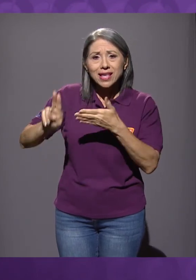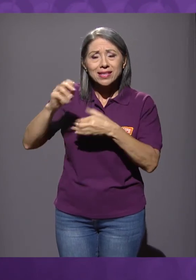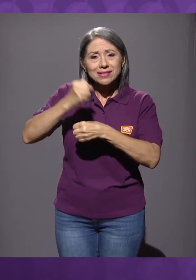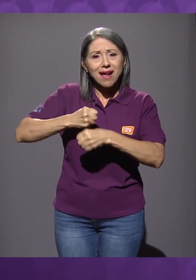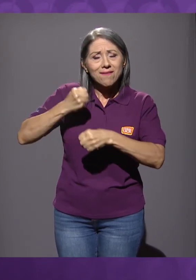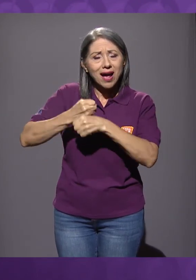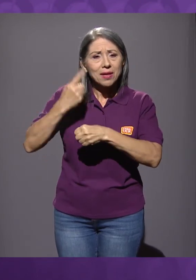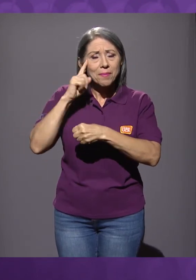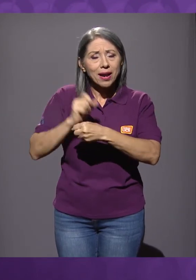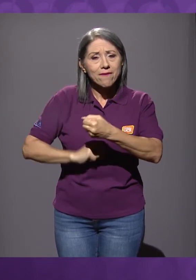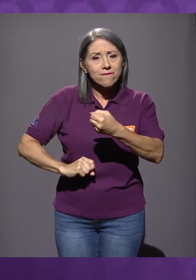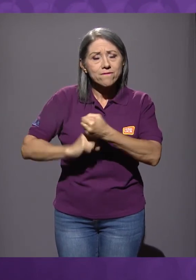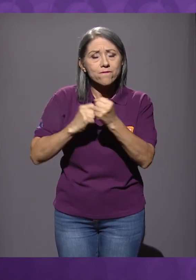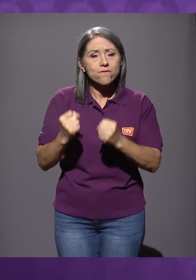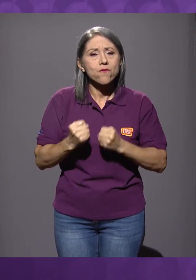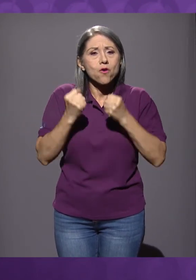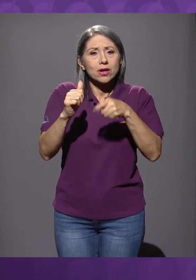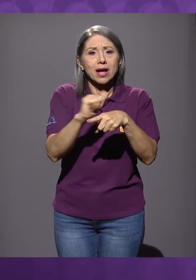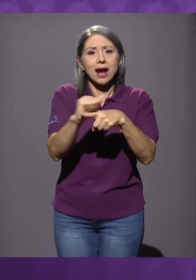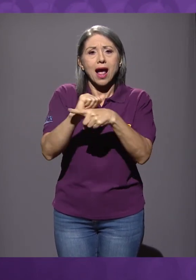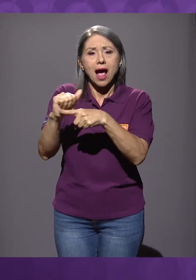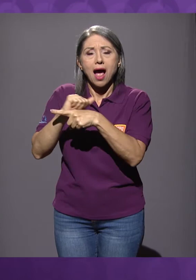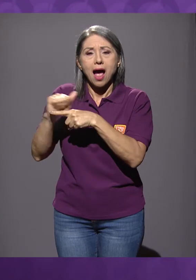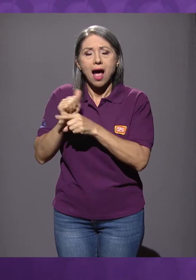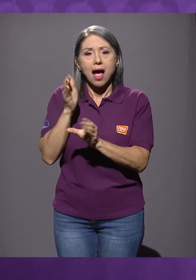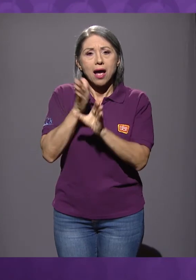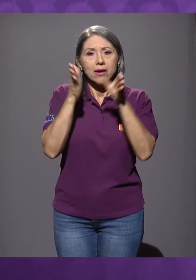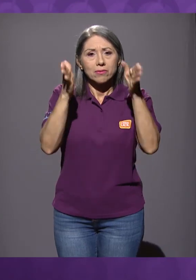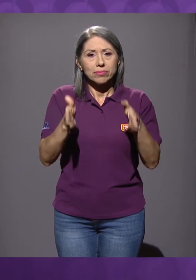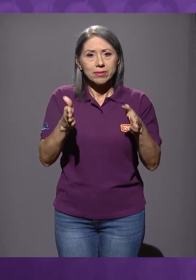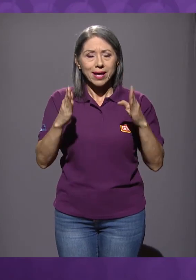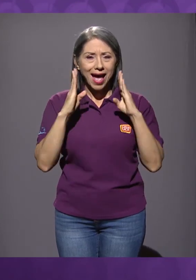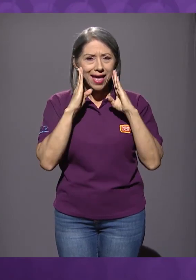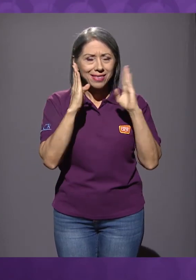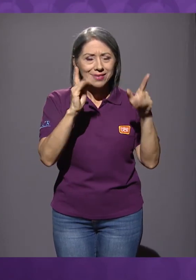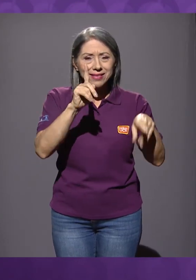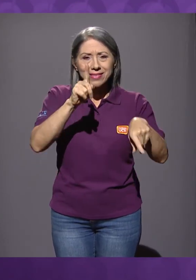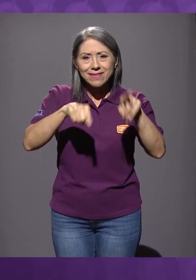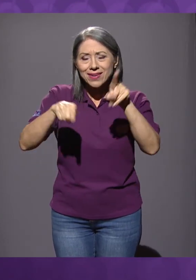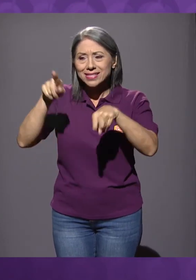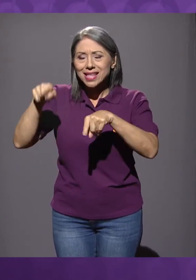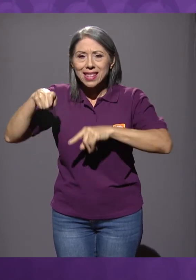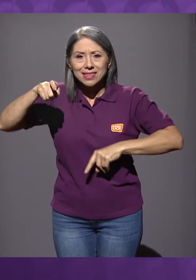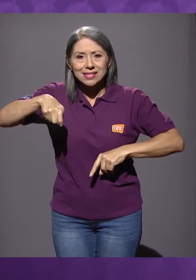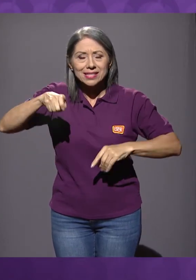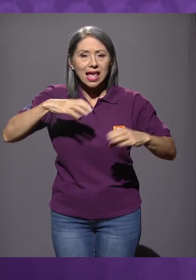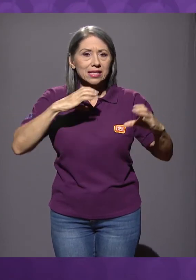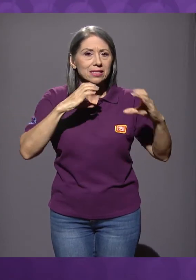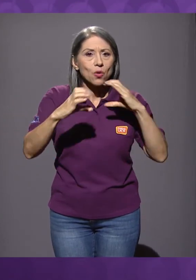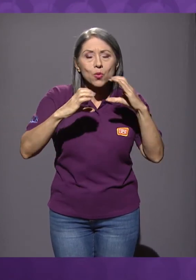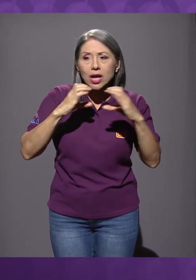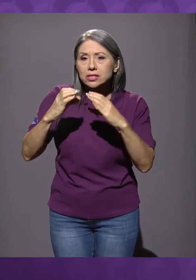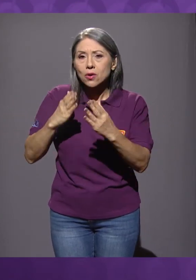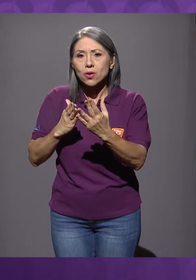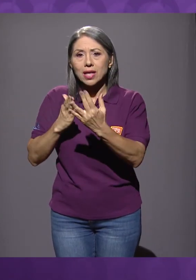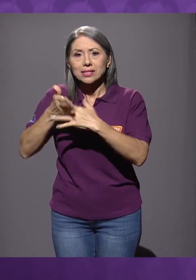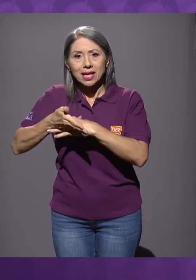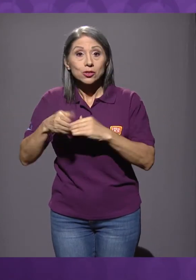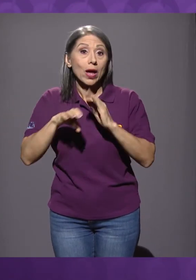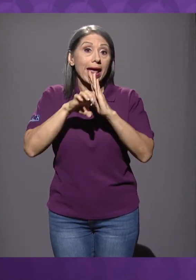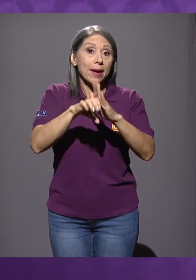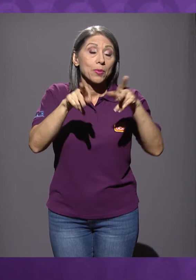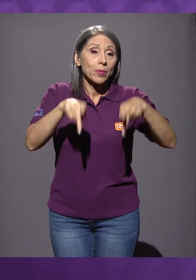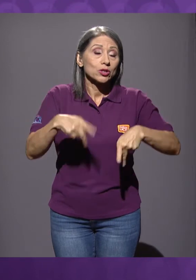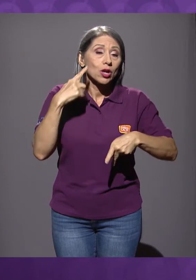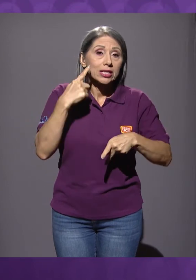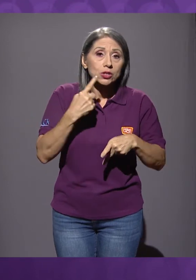fortalecer la capacitación de las psicólogas y los psicólogos para poder atender a la diversidad de necesidades de comunicación, ¿verdad?, del acceso, por ejemplo,